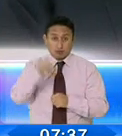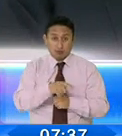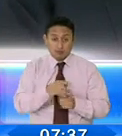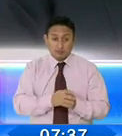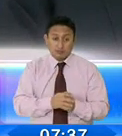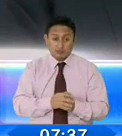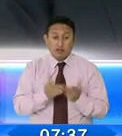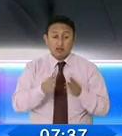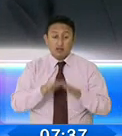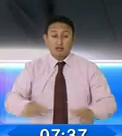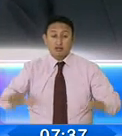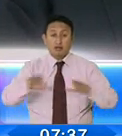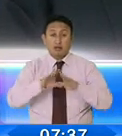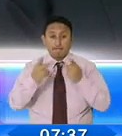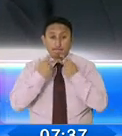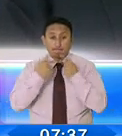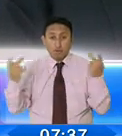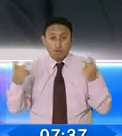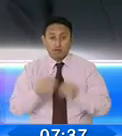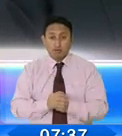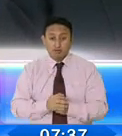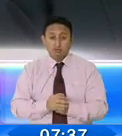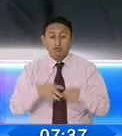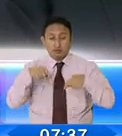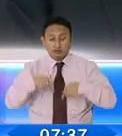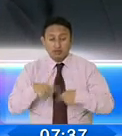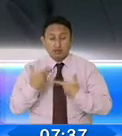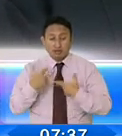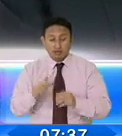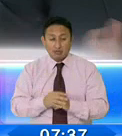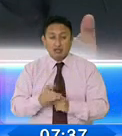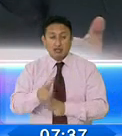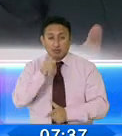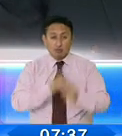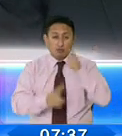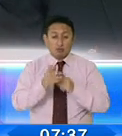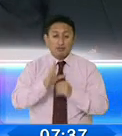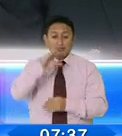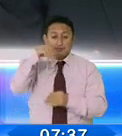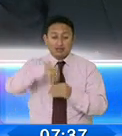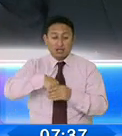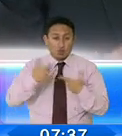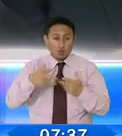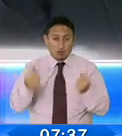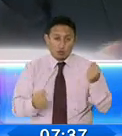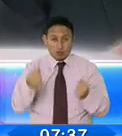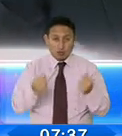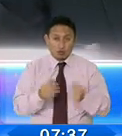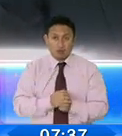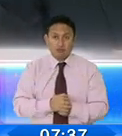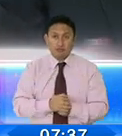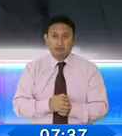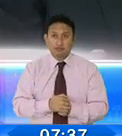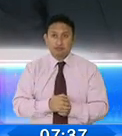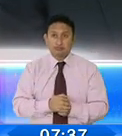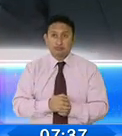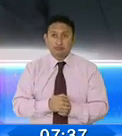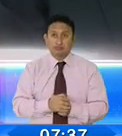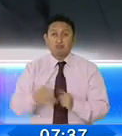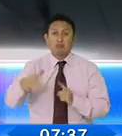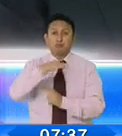en los espacios públicos. Y esta prohibición alcanza al consumo en el interior de cualquier vehículo, horarios, automotor, horarios parques, de...